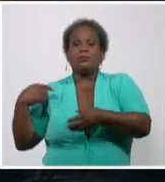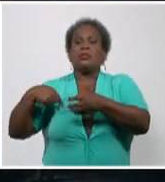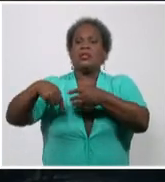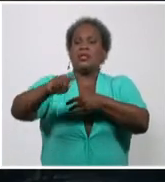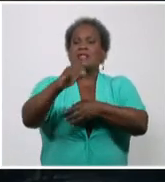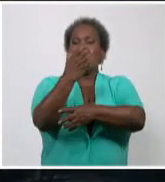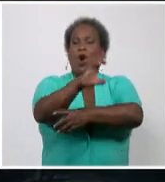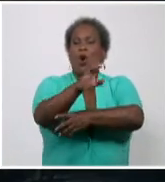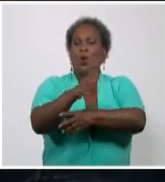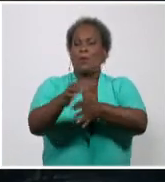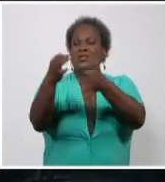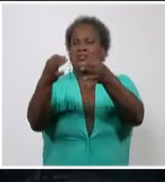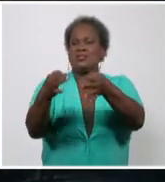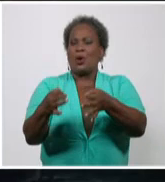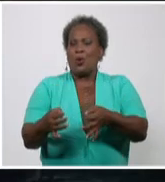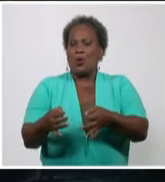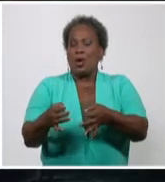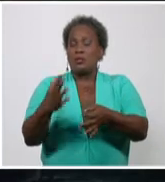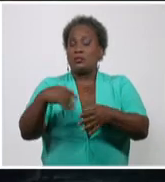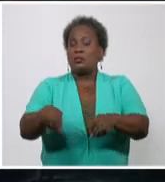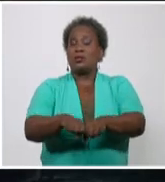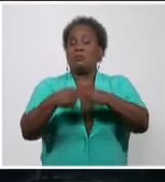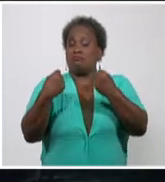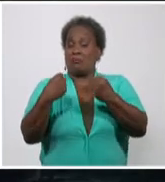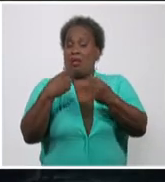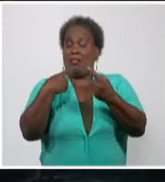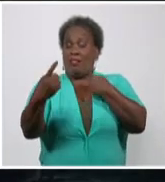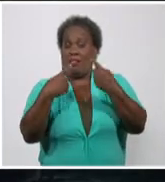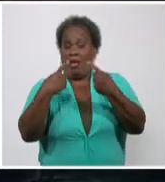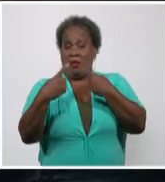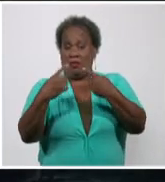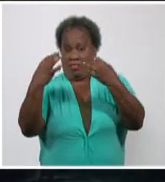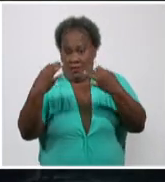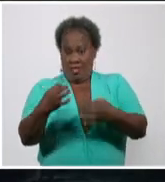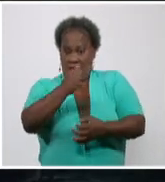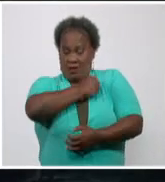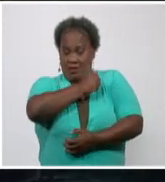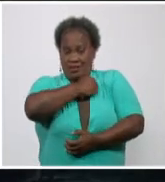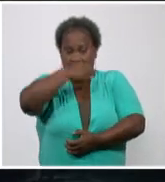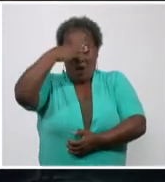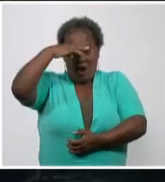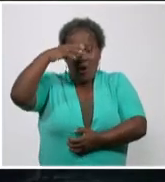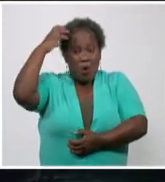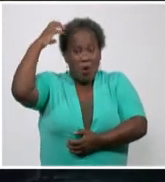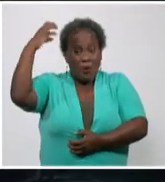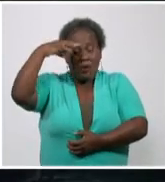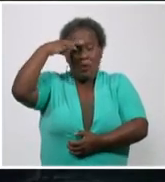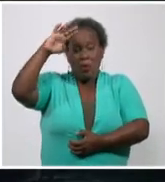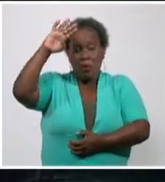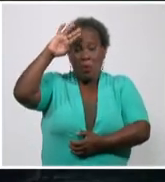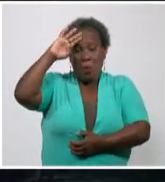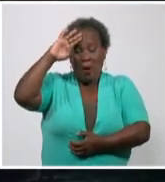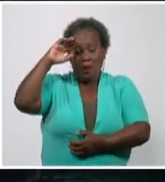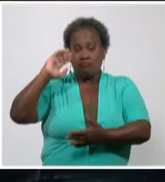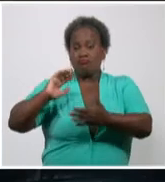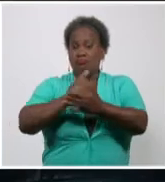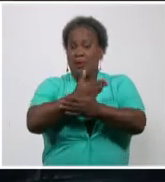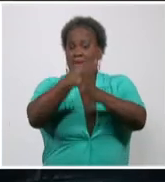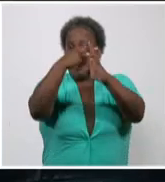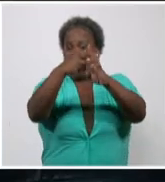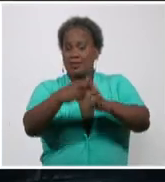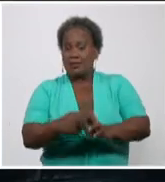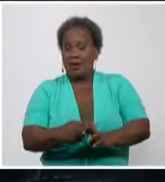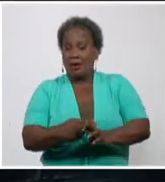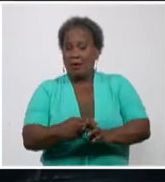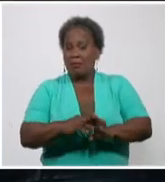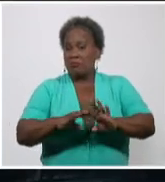se rompiese el diálogo, que fue lo que pasó. Es más, si de verdad quisiera el gobierno cubano desesperadamente salir de la lista terrorista, pues los entrega